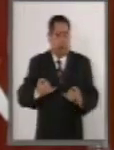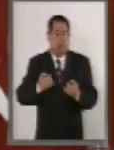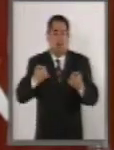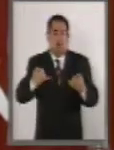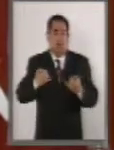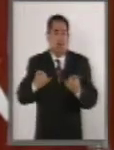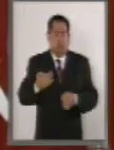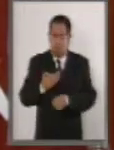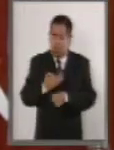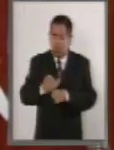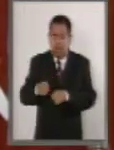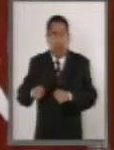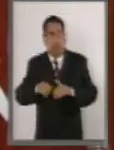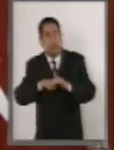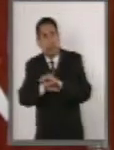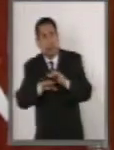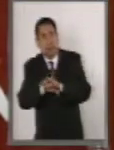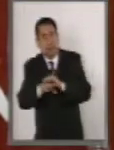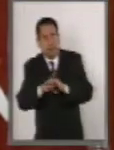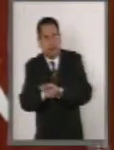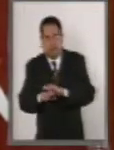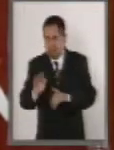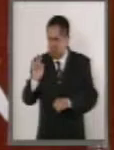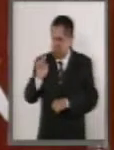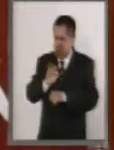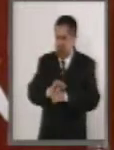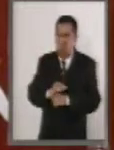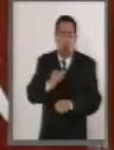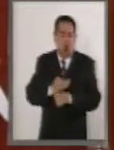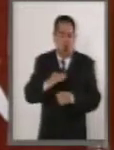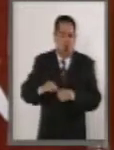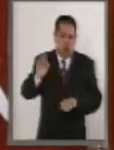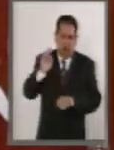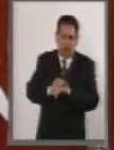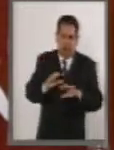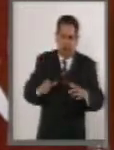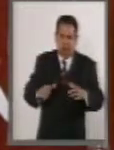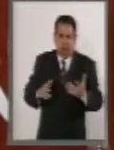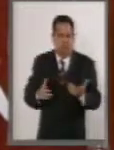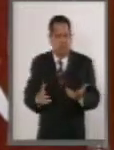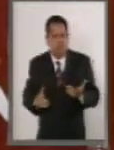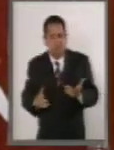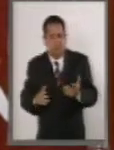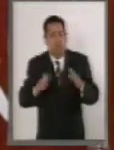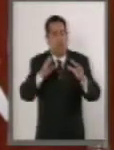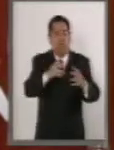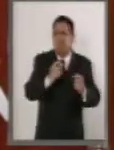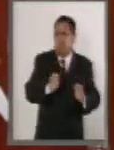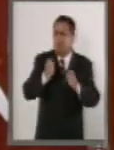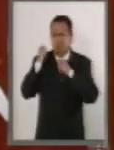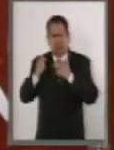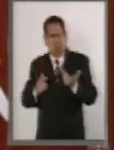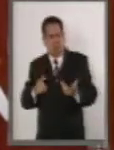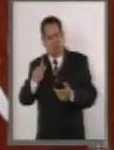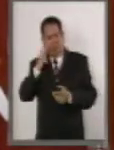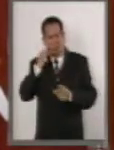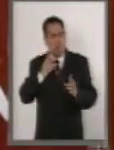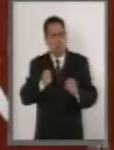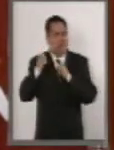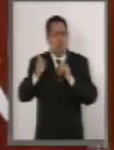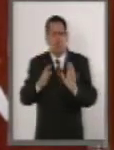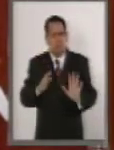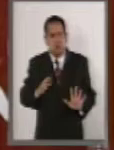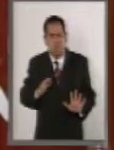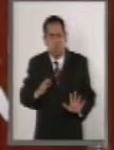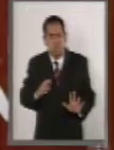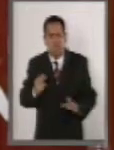que hoy más que nunca requieren de un gobierno, no aquel que esté feliz de deportarlos a las 72 horas,